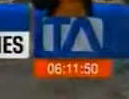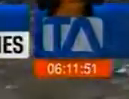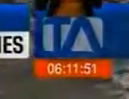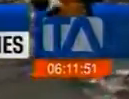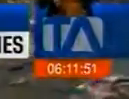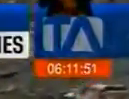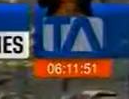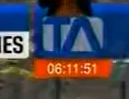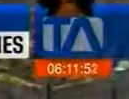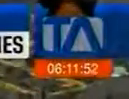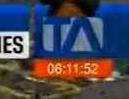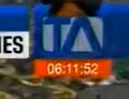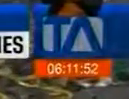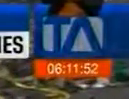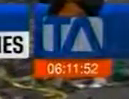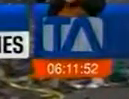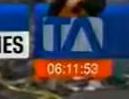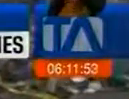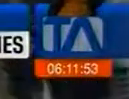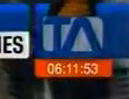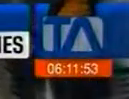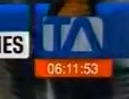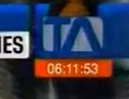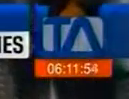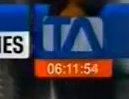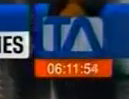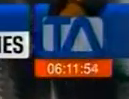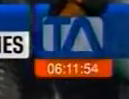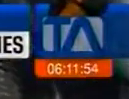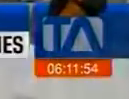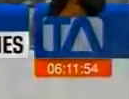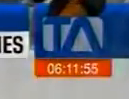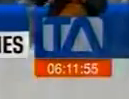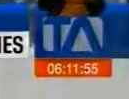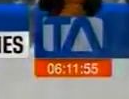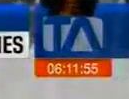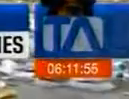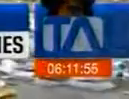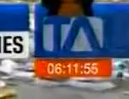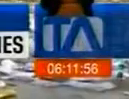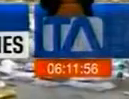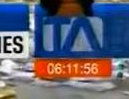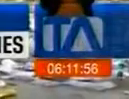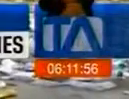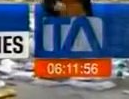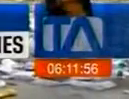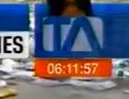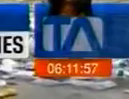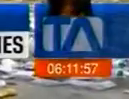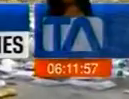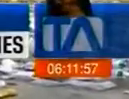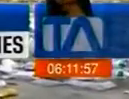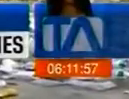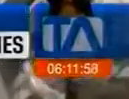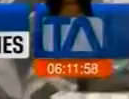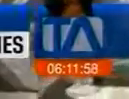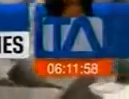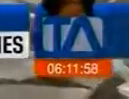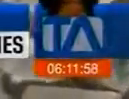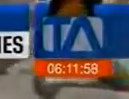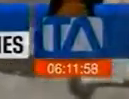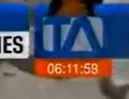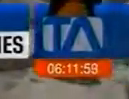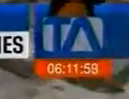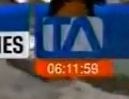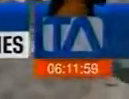hace apenas un año y medio, hoy luce así. Ventanales rotos, varios pisos afectados por las llamas, paredes rayadas.